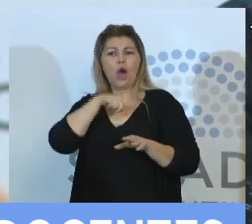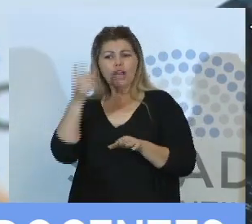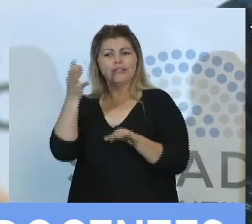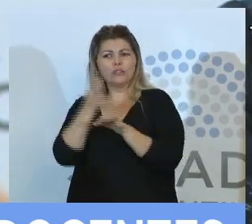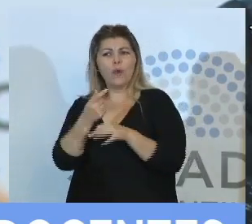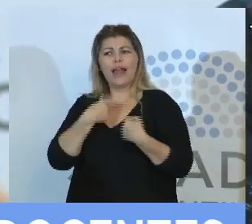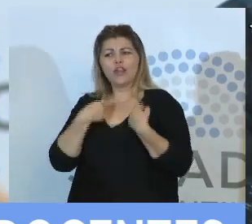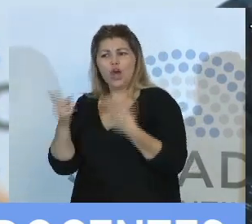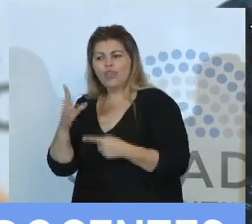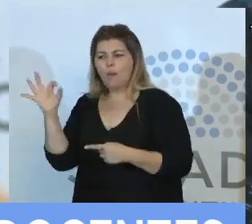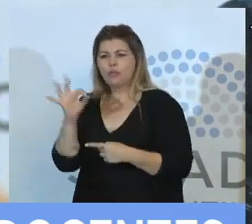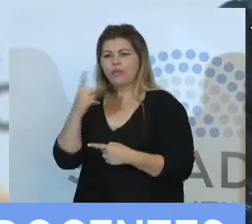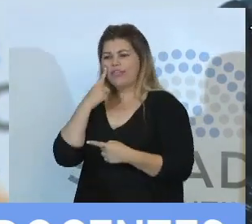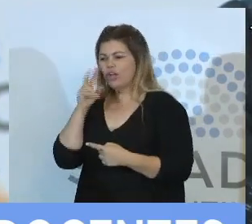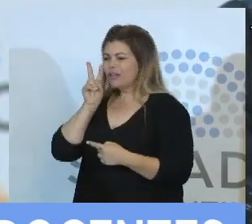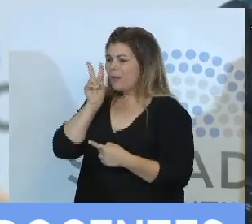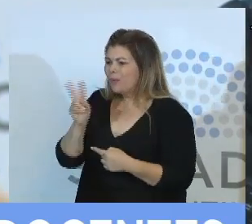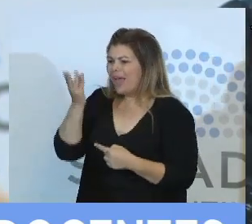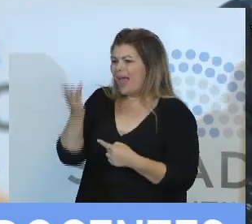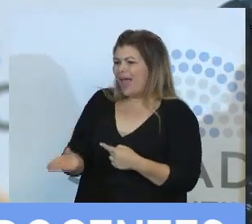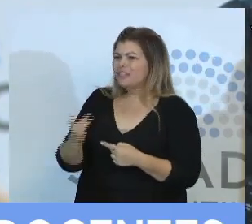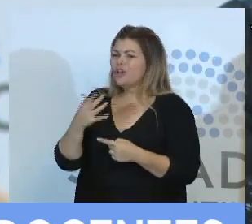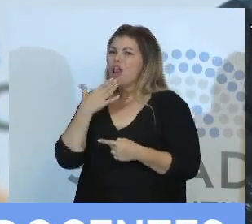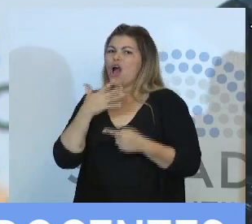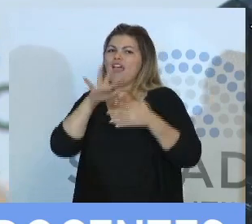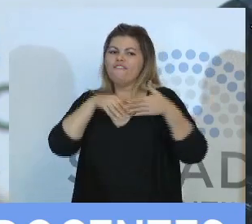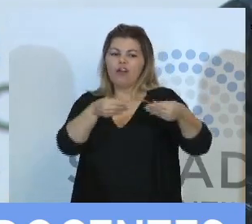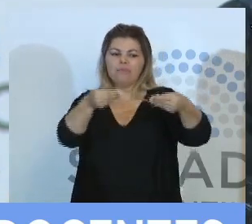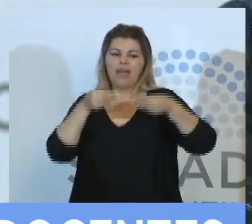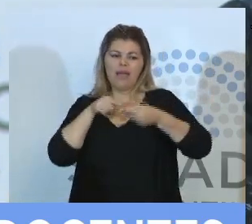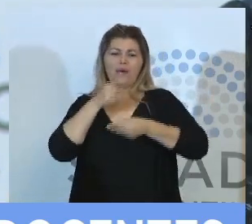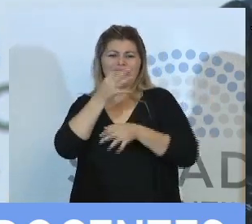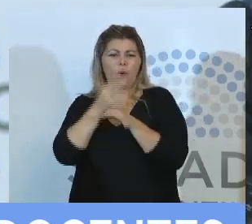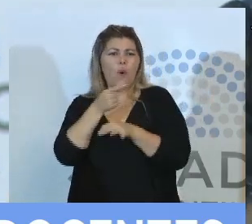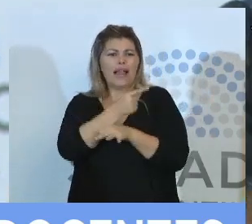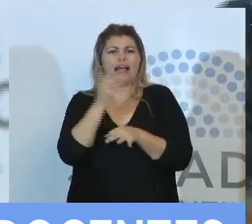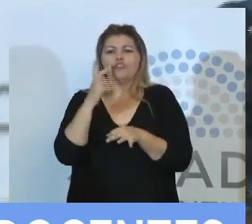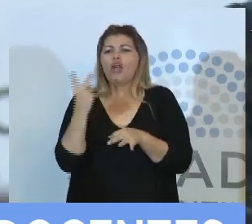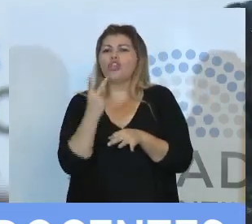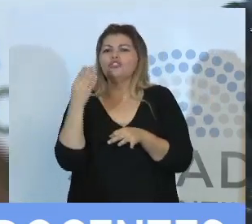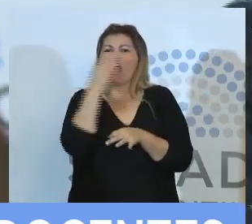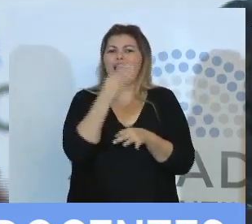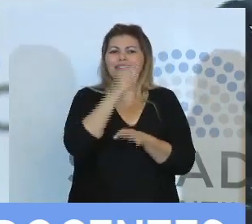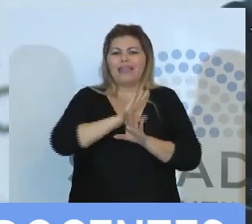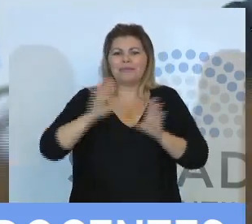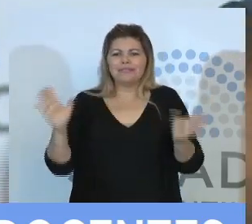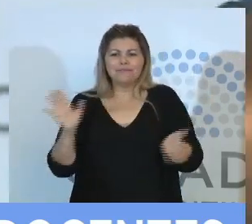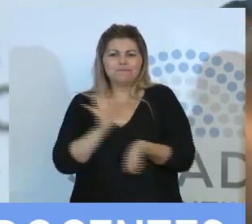conocerlo personalmente y basarse en un informe de un colegio que lo tomó 2 horas. O sea, fue la mitad de la jornada